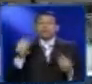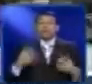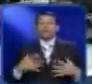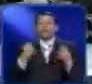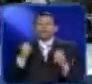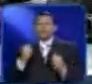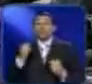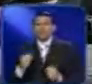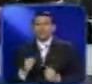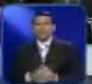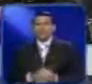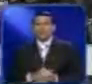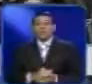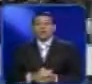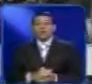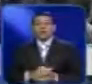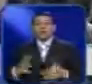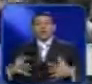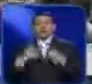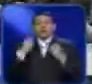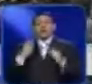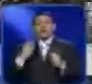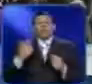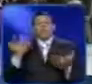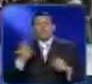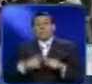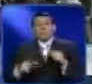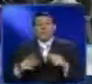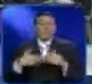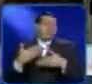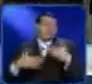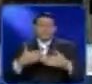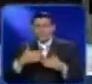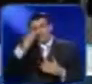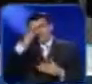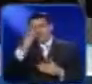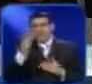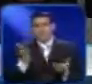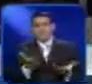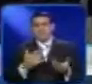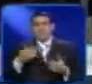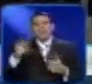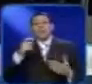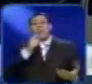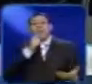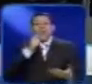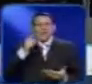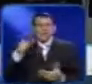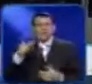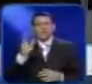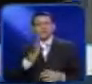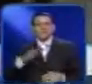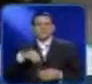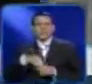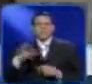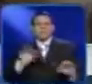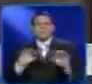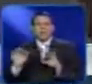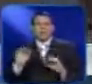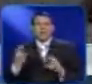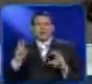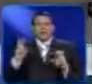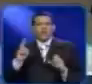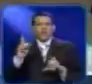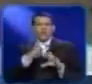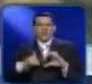un buen susto. Y qué susto pasaron, pero como todo continúa, los famosos intérpretes de la música urbana se encuentran en los preparativos de su